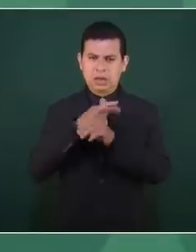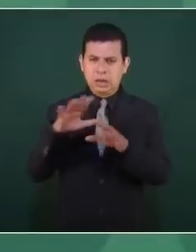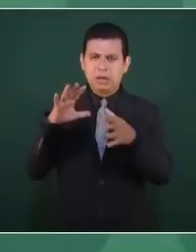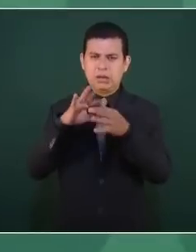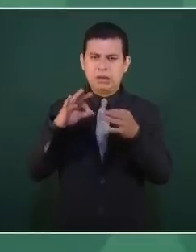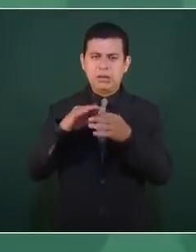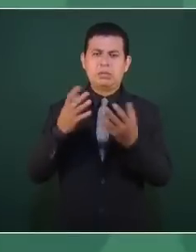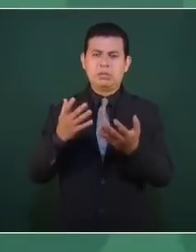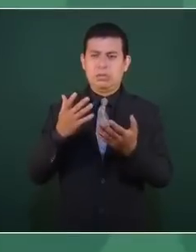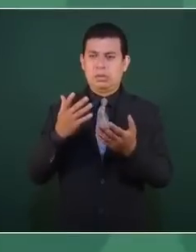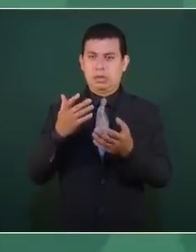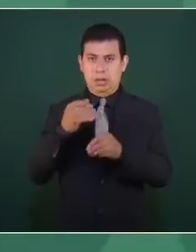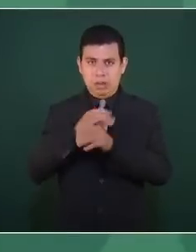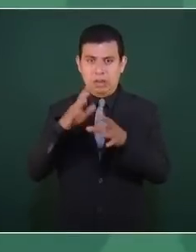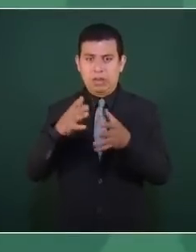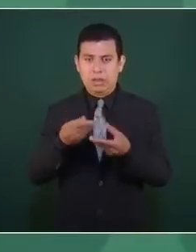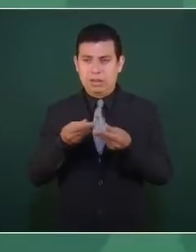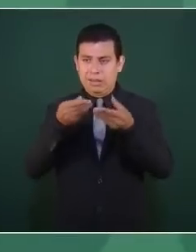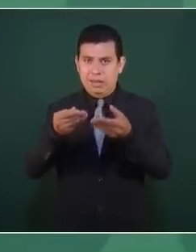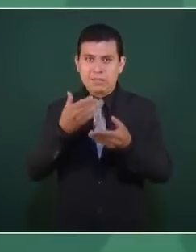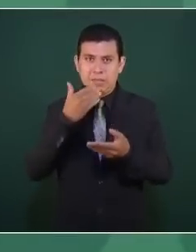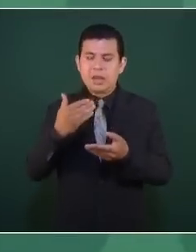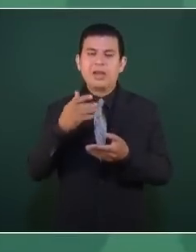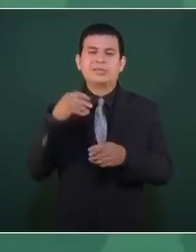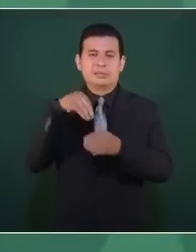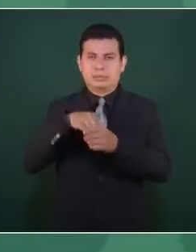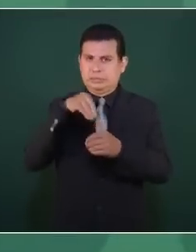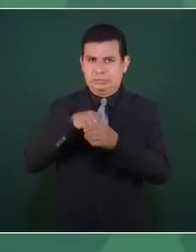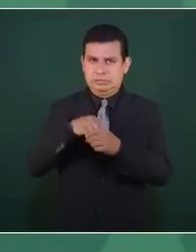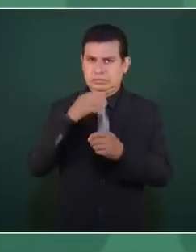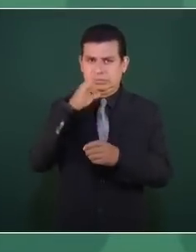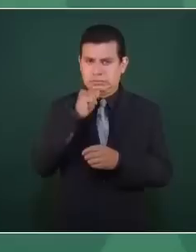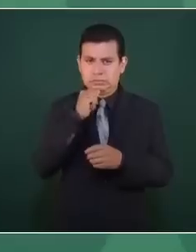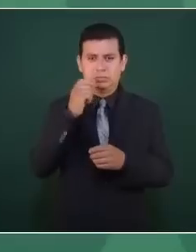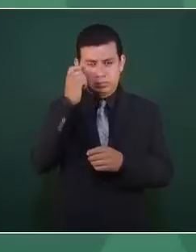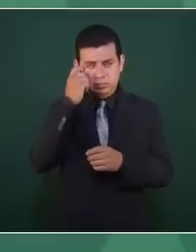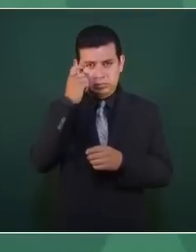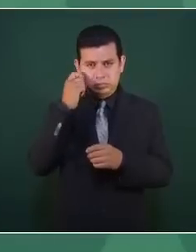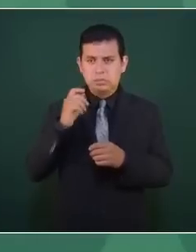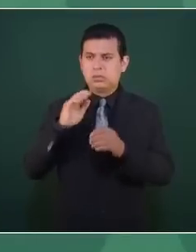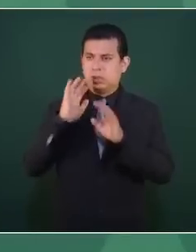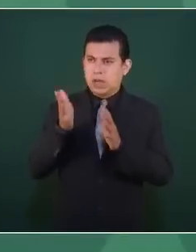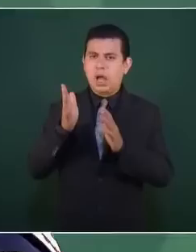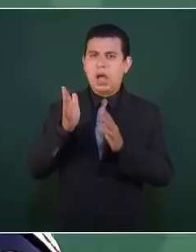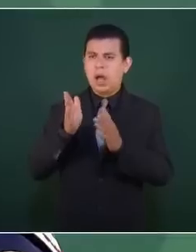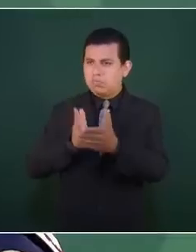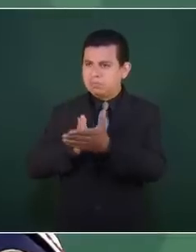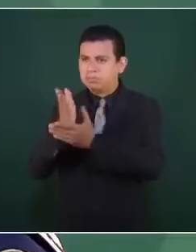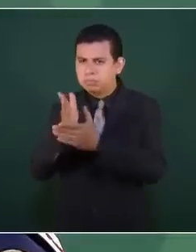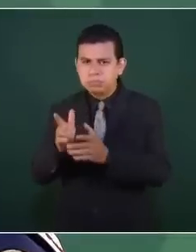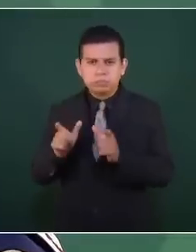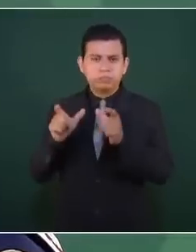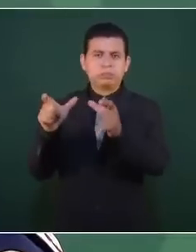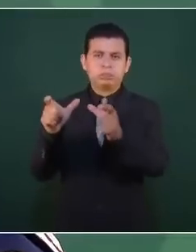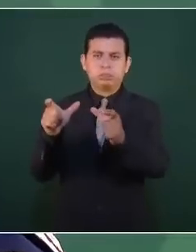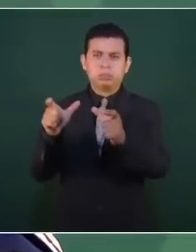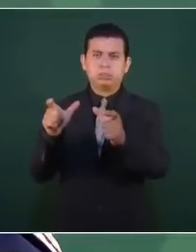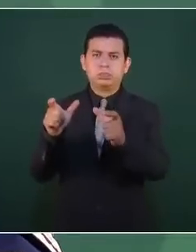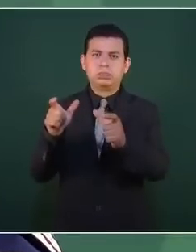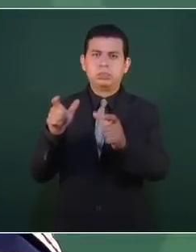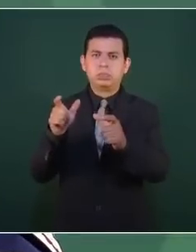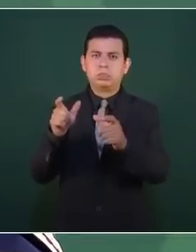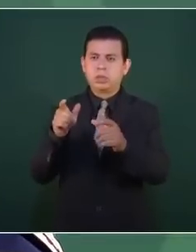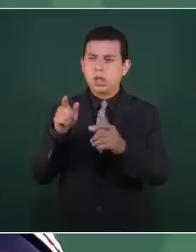obvias razones, dar cierta información. Incluso el día de ayer se detuvo una embarcación con